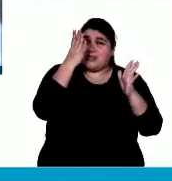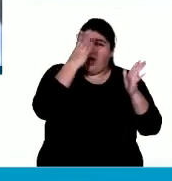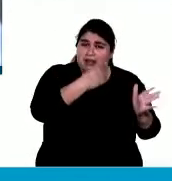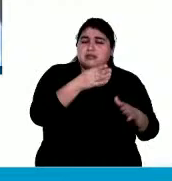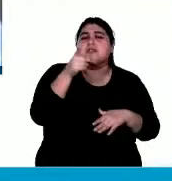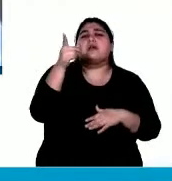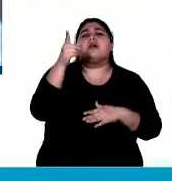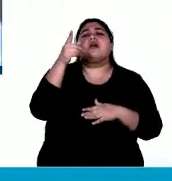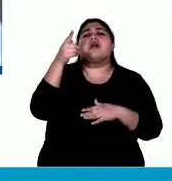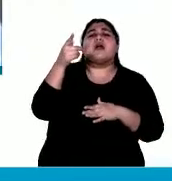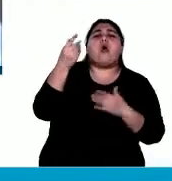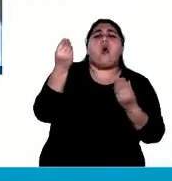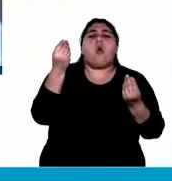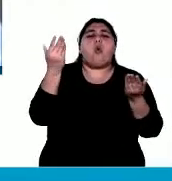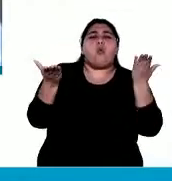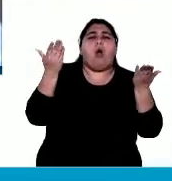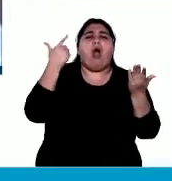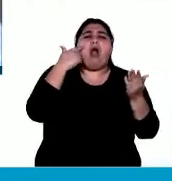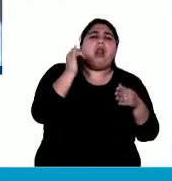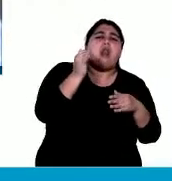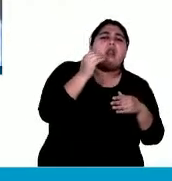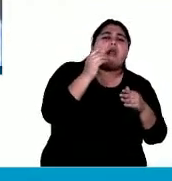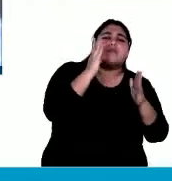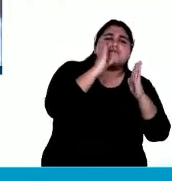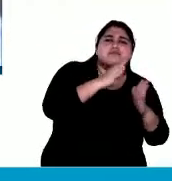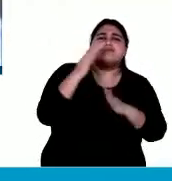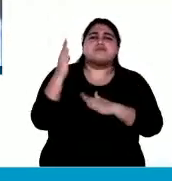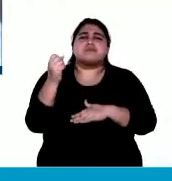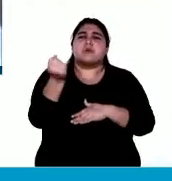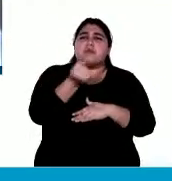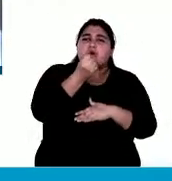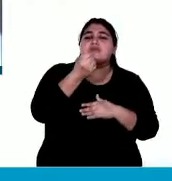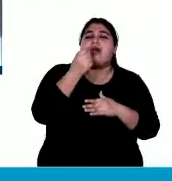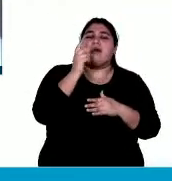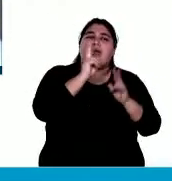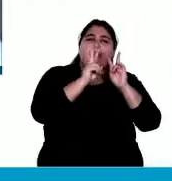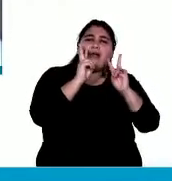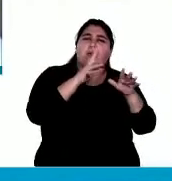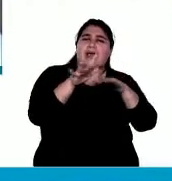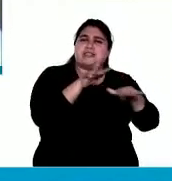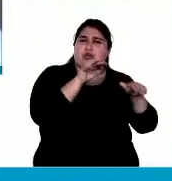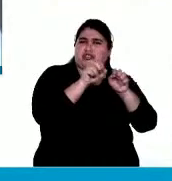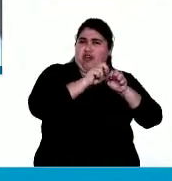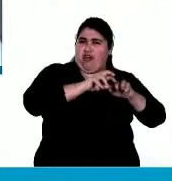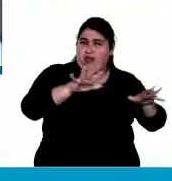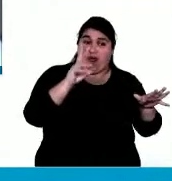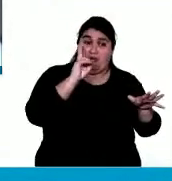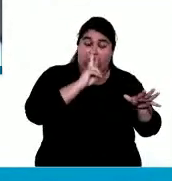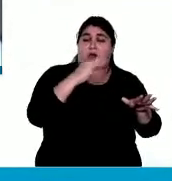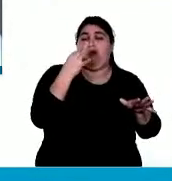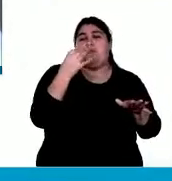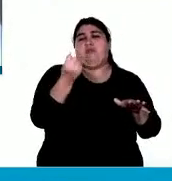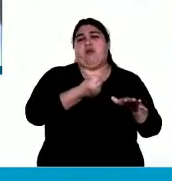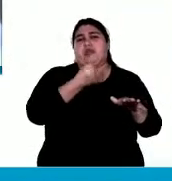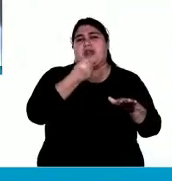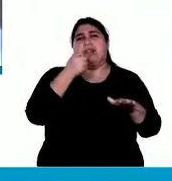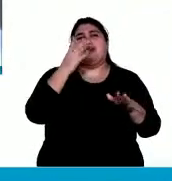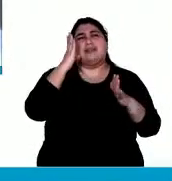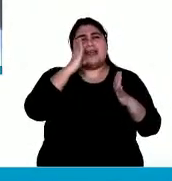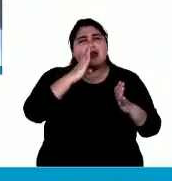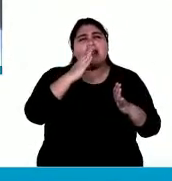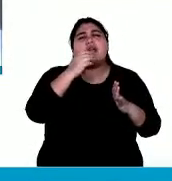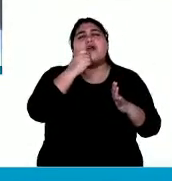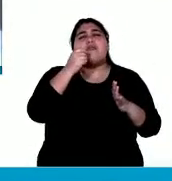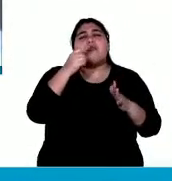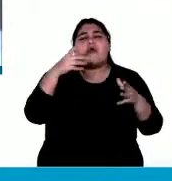que tenemos que seguir analizando es cuáles son los efectos adversos de la pandemia y nos parecía oportuno que de convocarse un nuevo